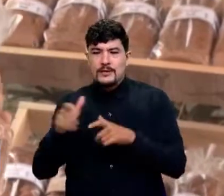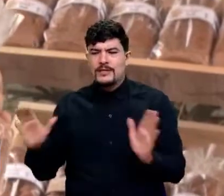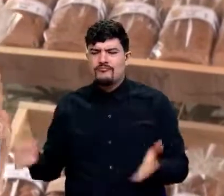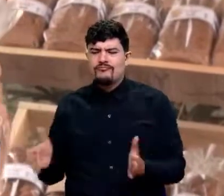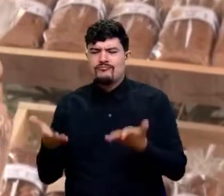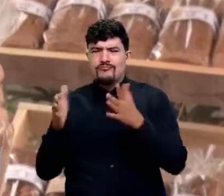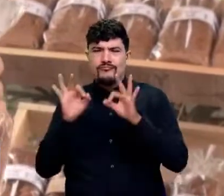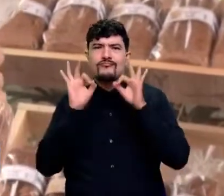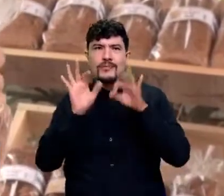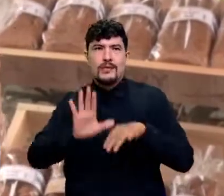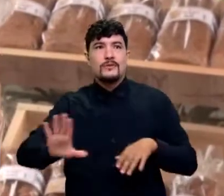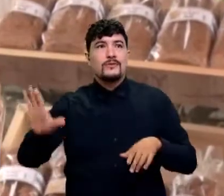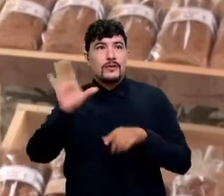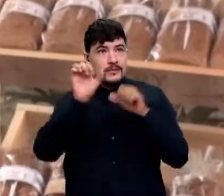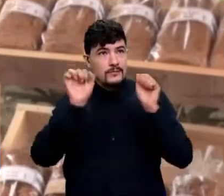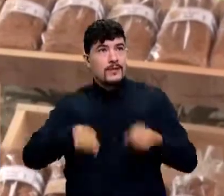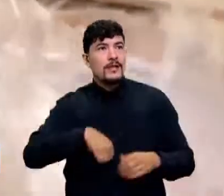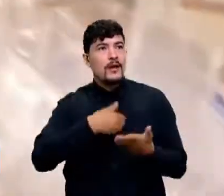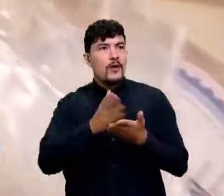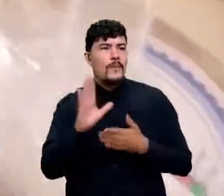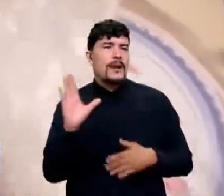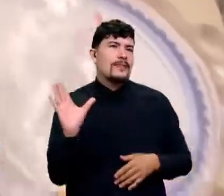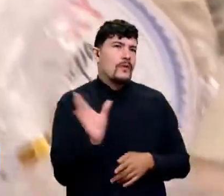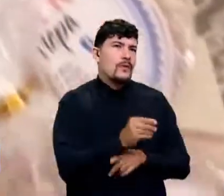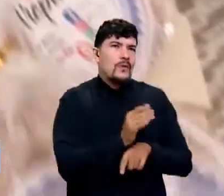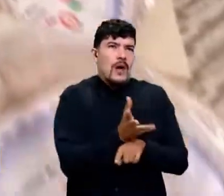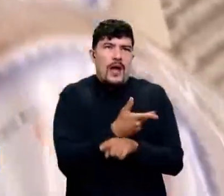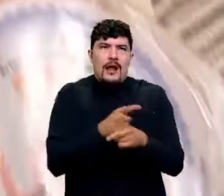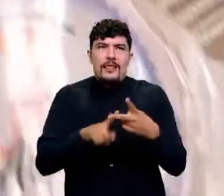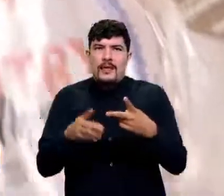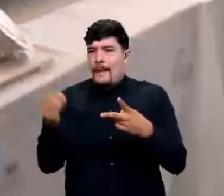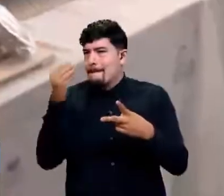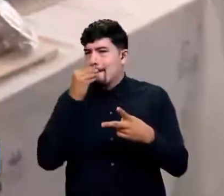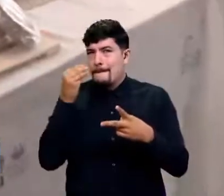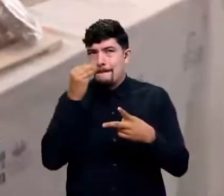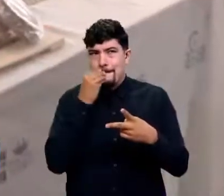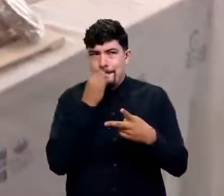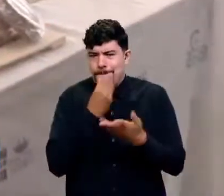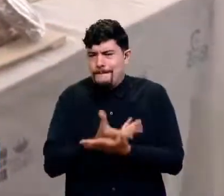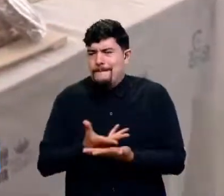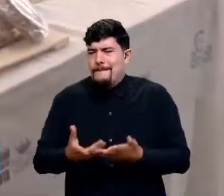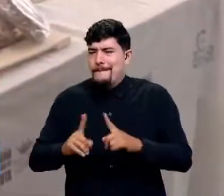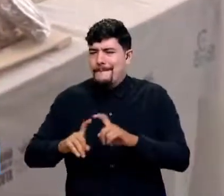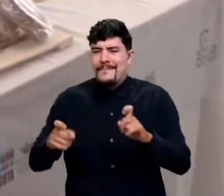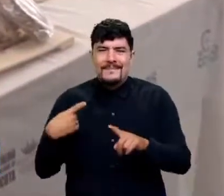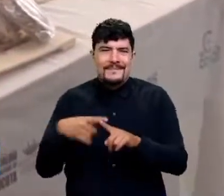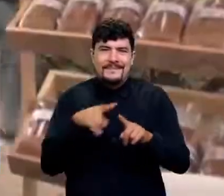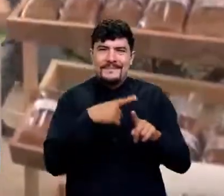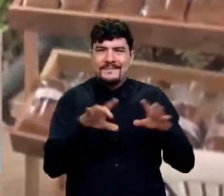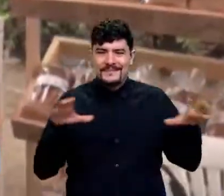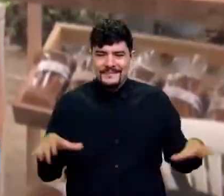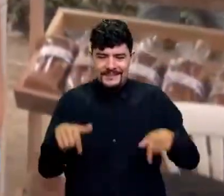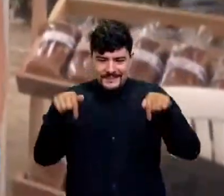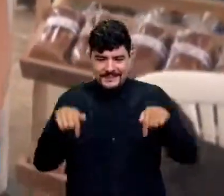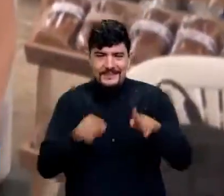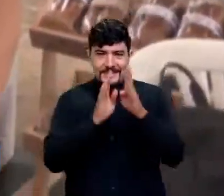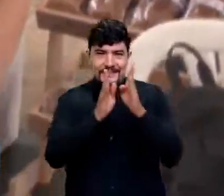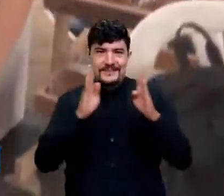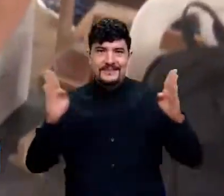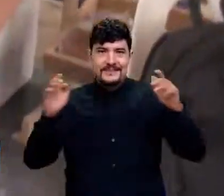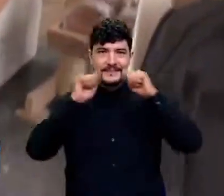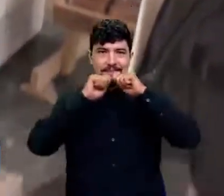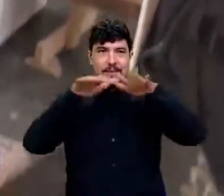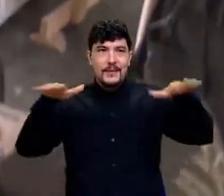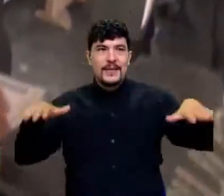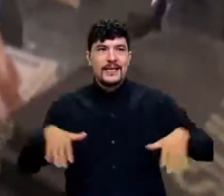donde van a poder conseguir de todo artesanías comida y diferentes actividades acá en la biblioteca pública entonces